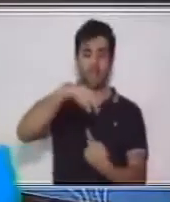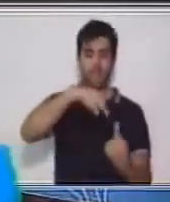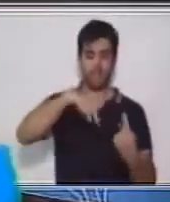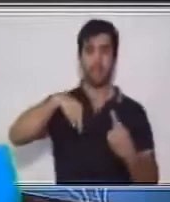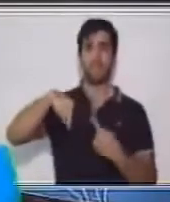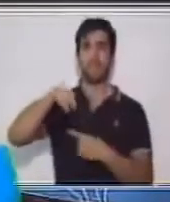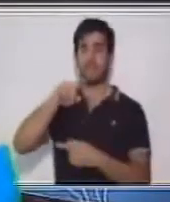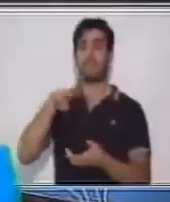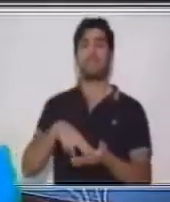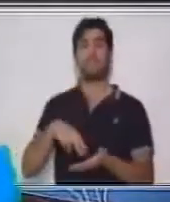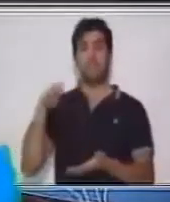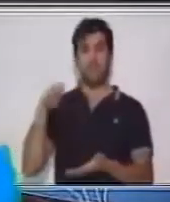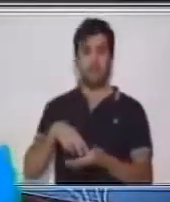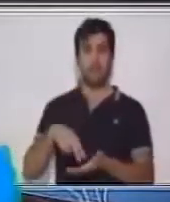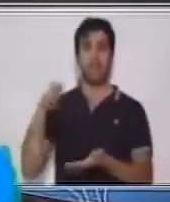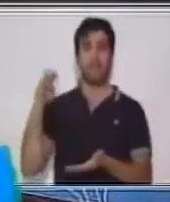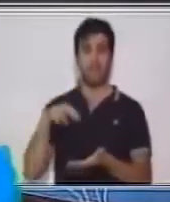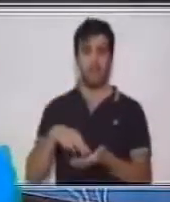salta,